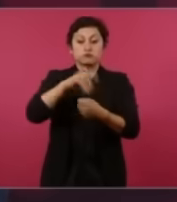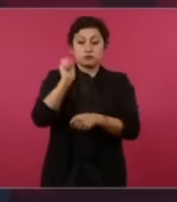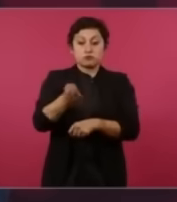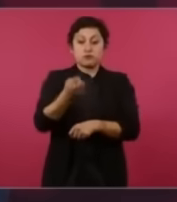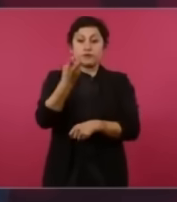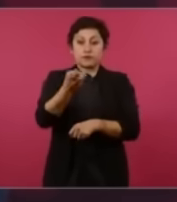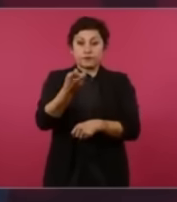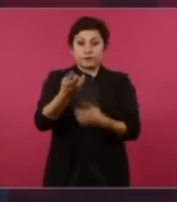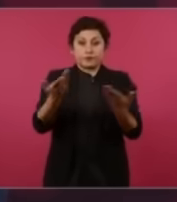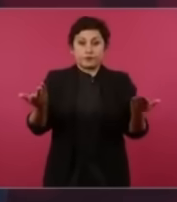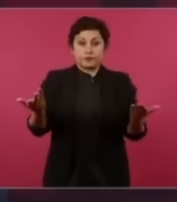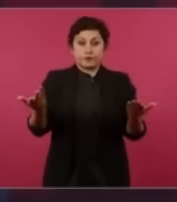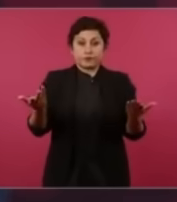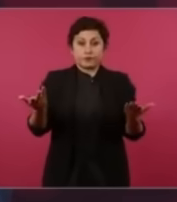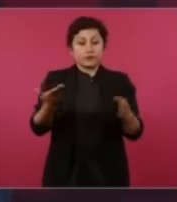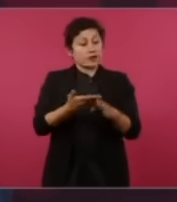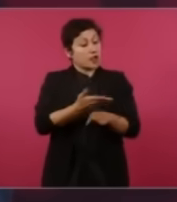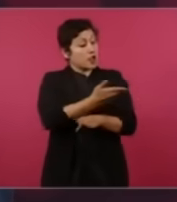Ahora es como ahora.